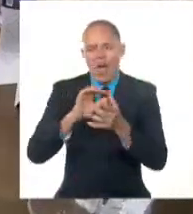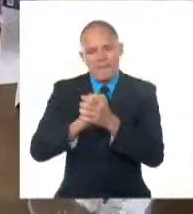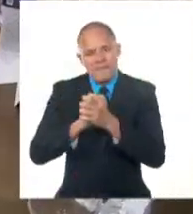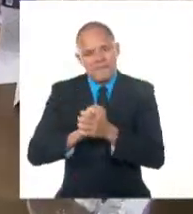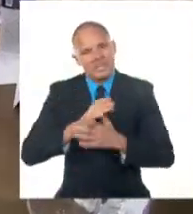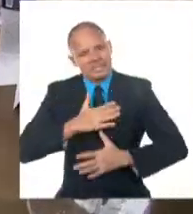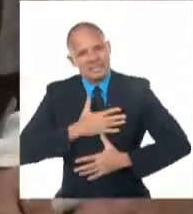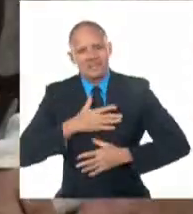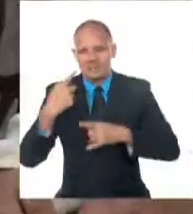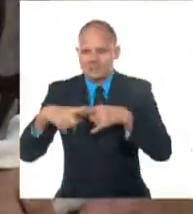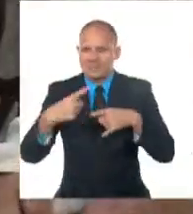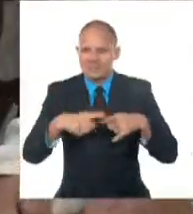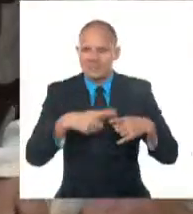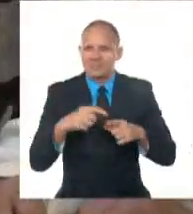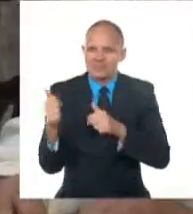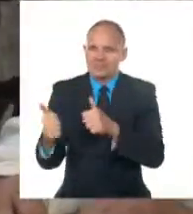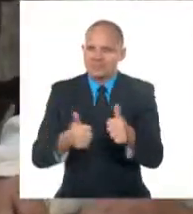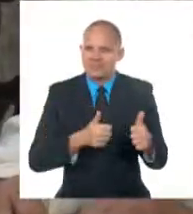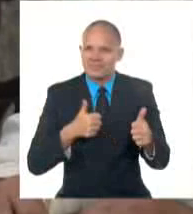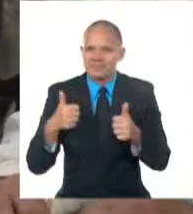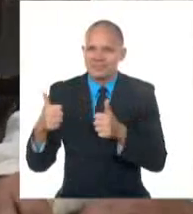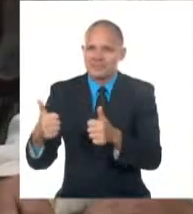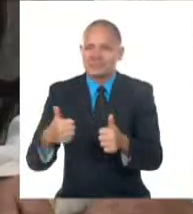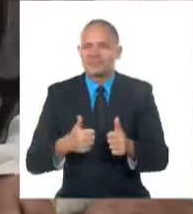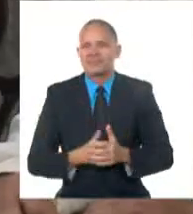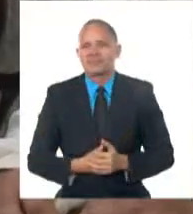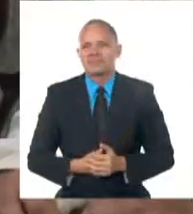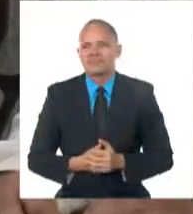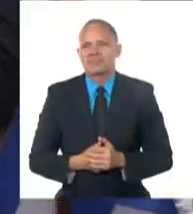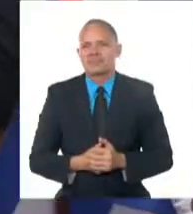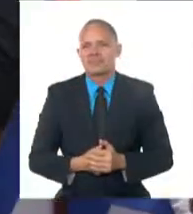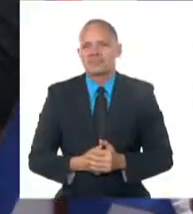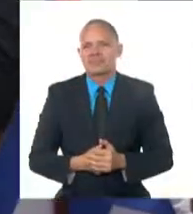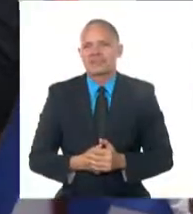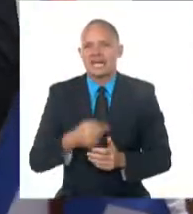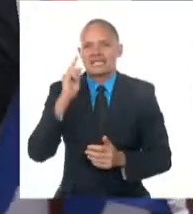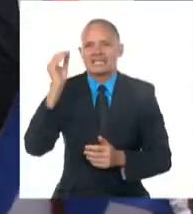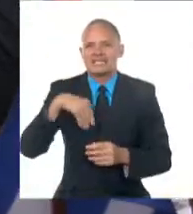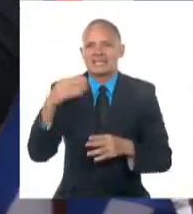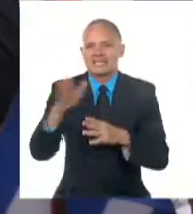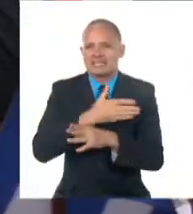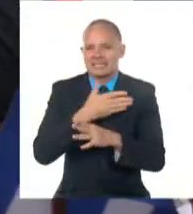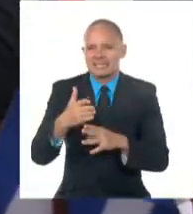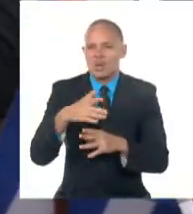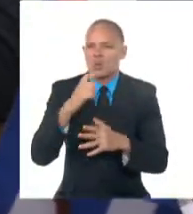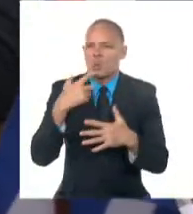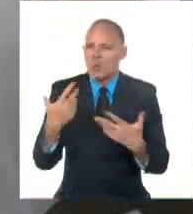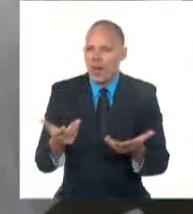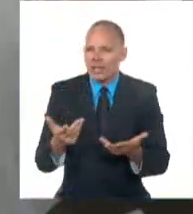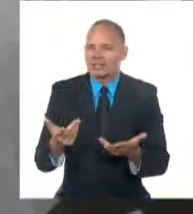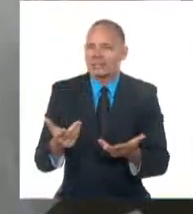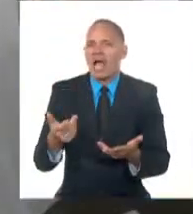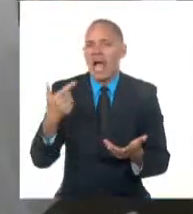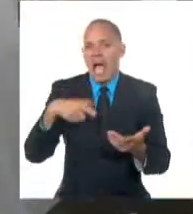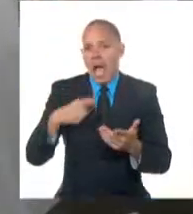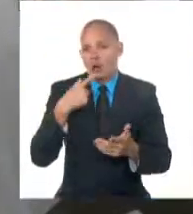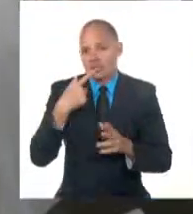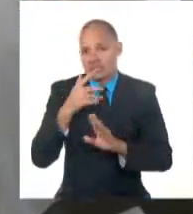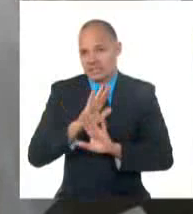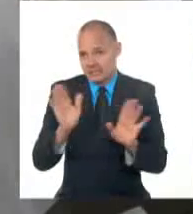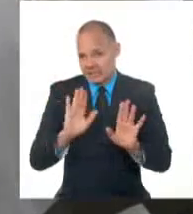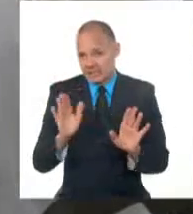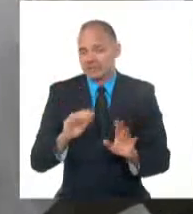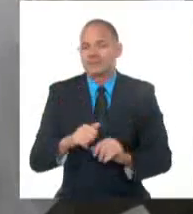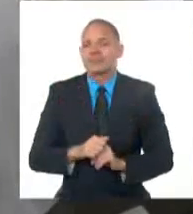y apoyo permanentes a Cuba en diferentes foros internacionales. Alienik, por su parte, dijo